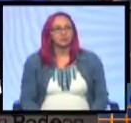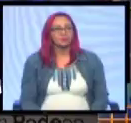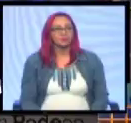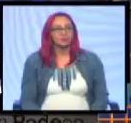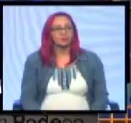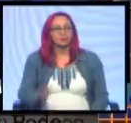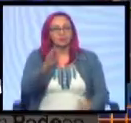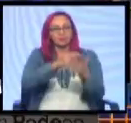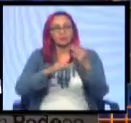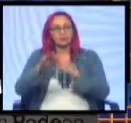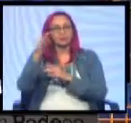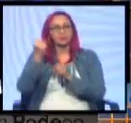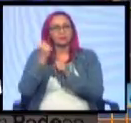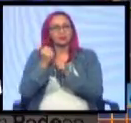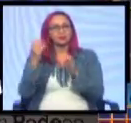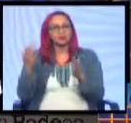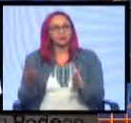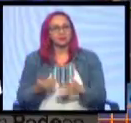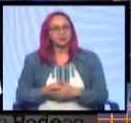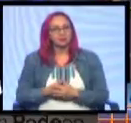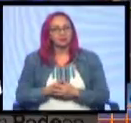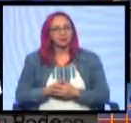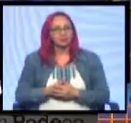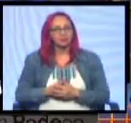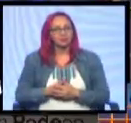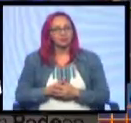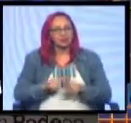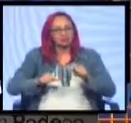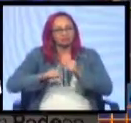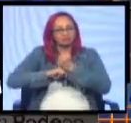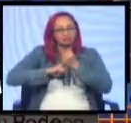trabajar a Copa Alianza?